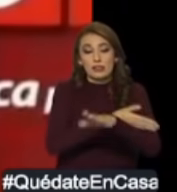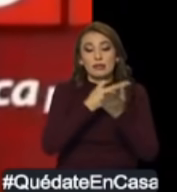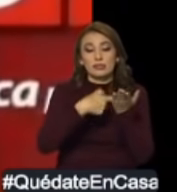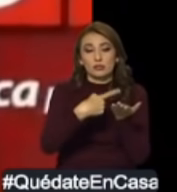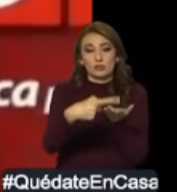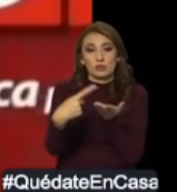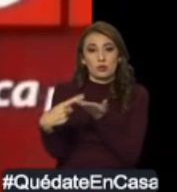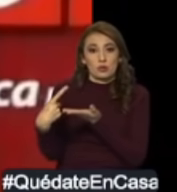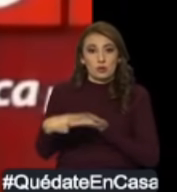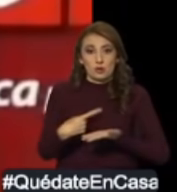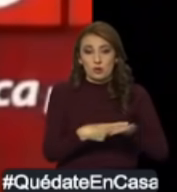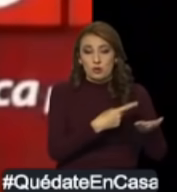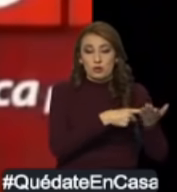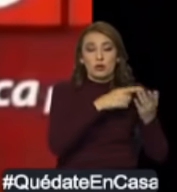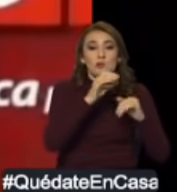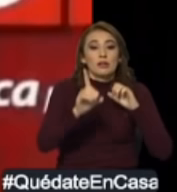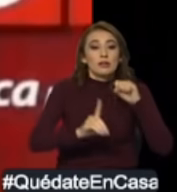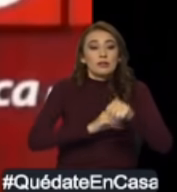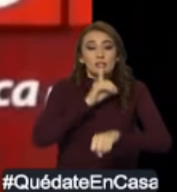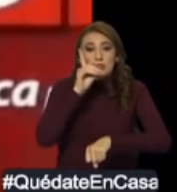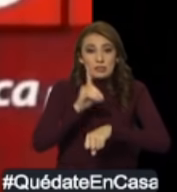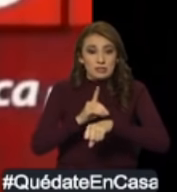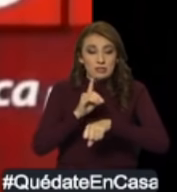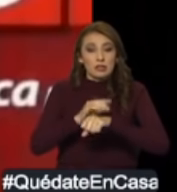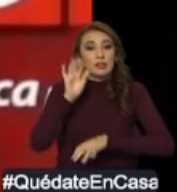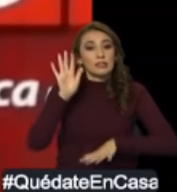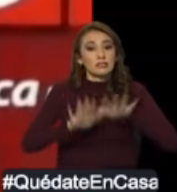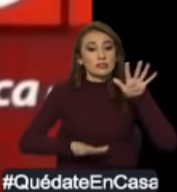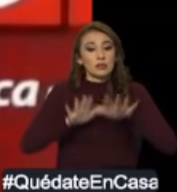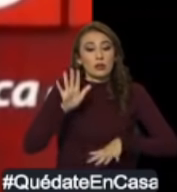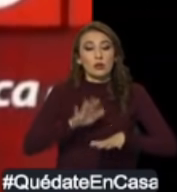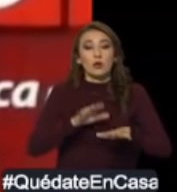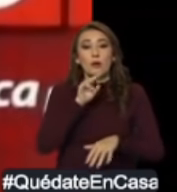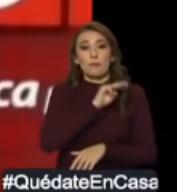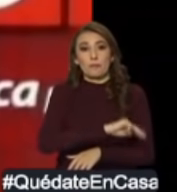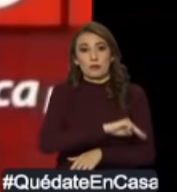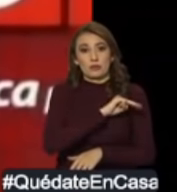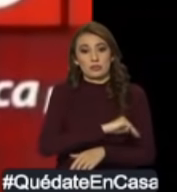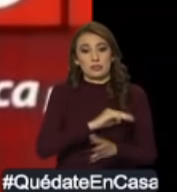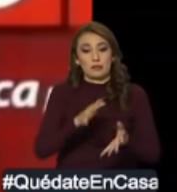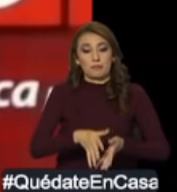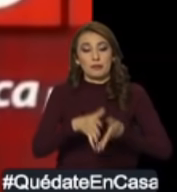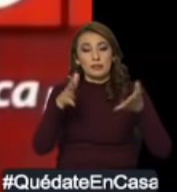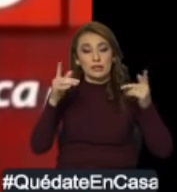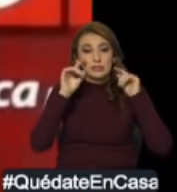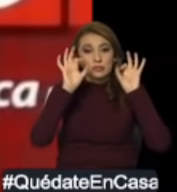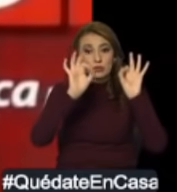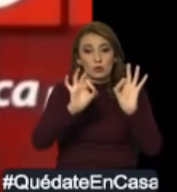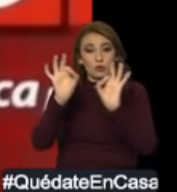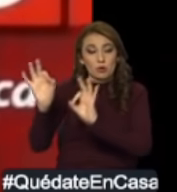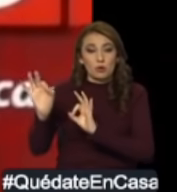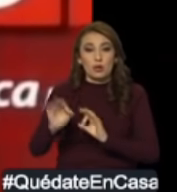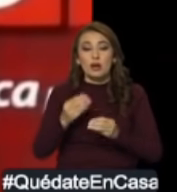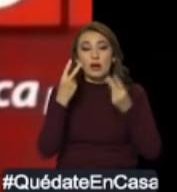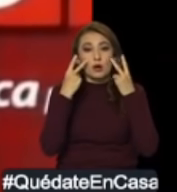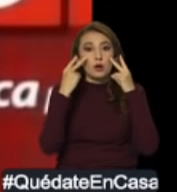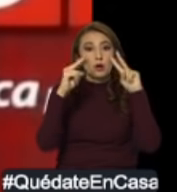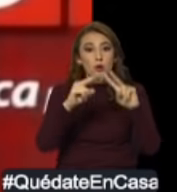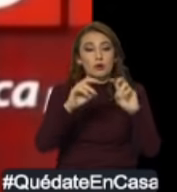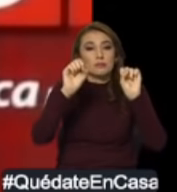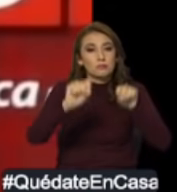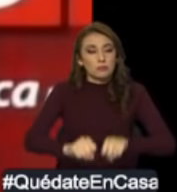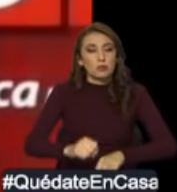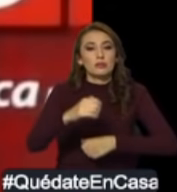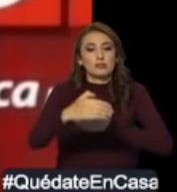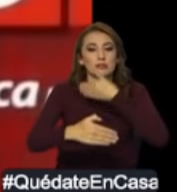estuvimos reunidos con el directorio de la Asociación de Municipalidades del Ecuador para que sean ellos los primeros en conocer y en poder hacer